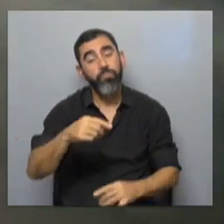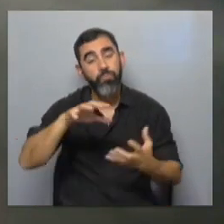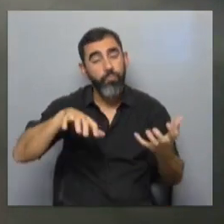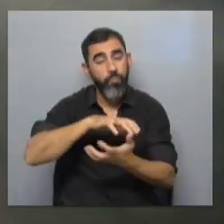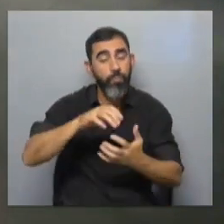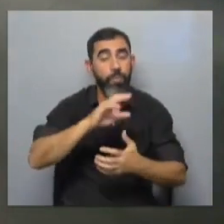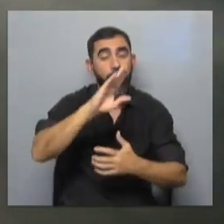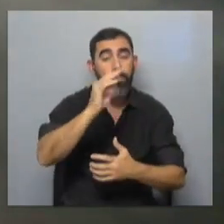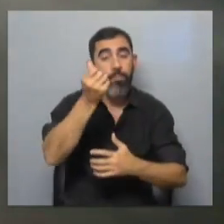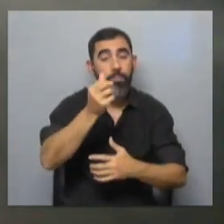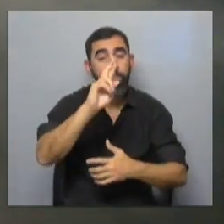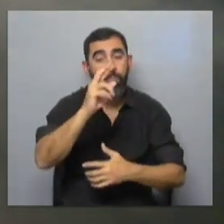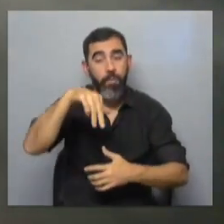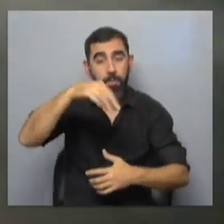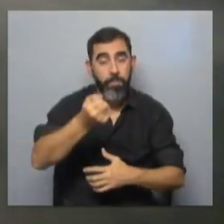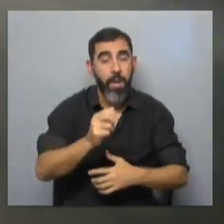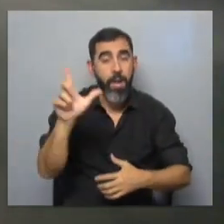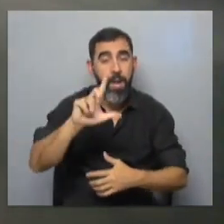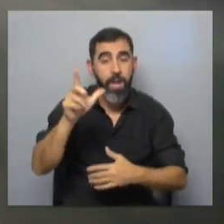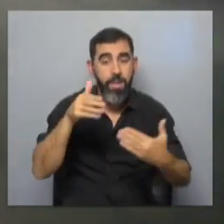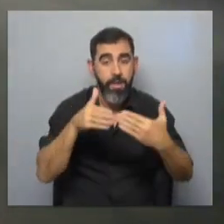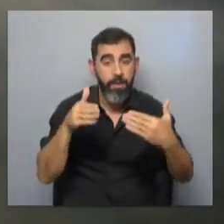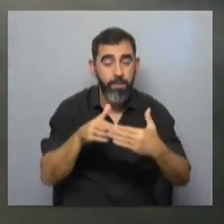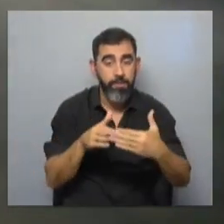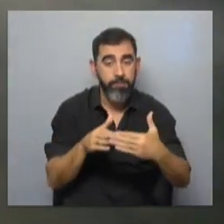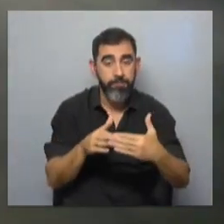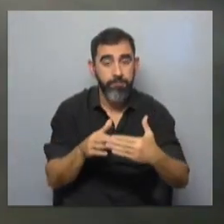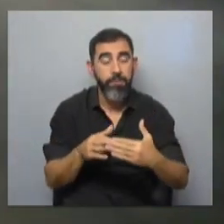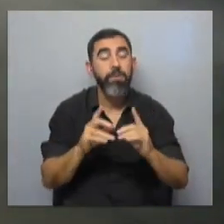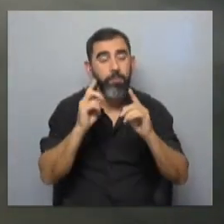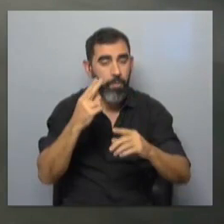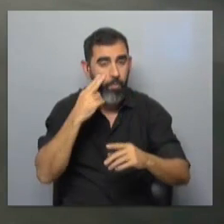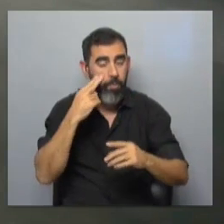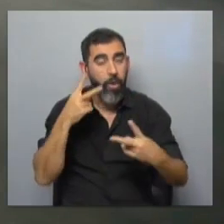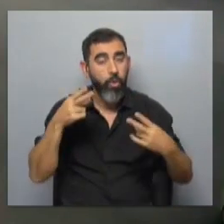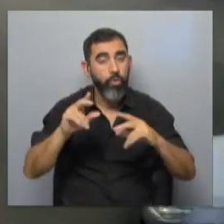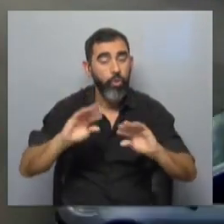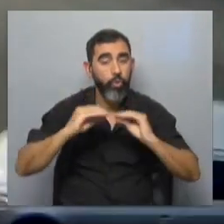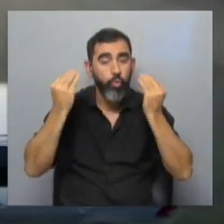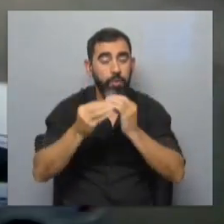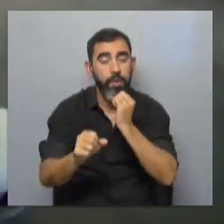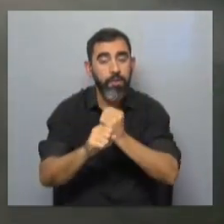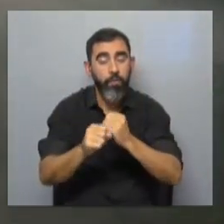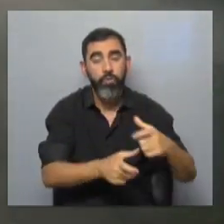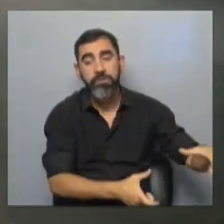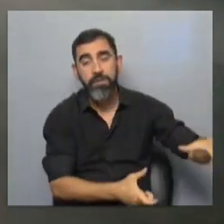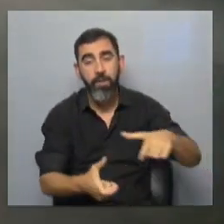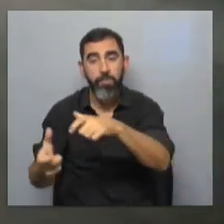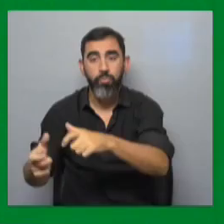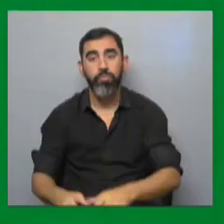complicado, Parma, desde Damaso Antonio Larrañaga hasta Madreselva, afectado también por un corte total por trabajos de saneamiento.